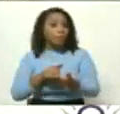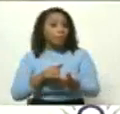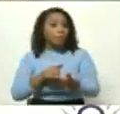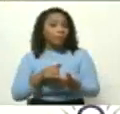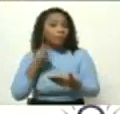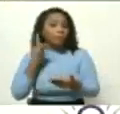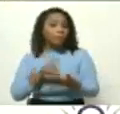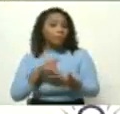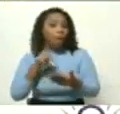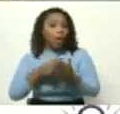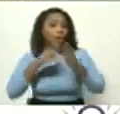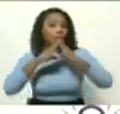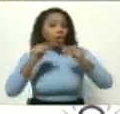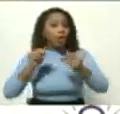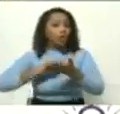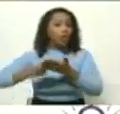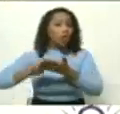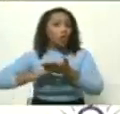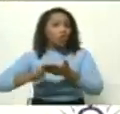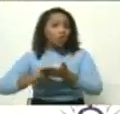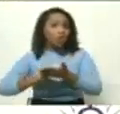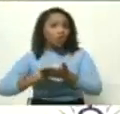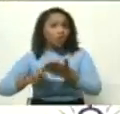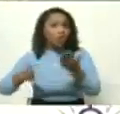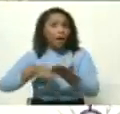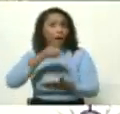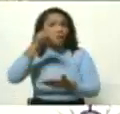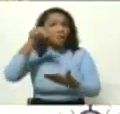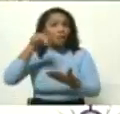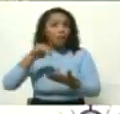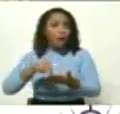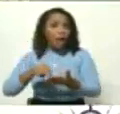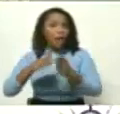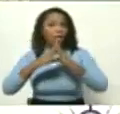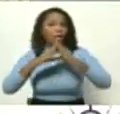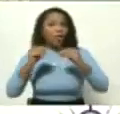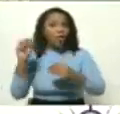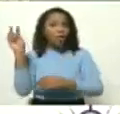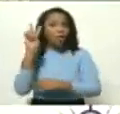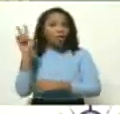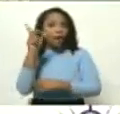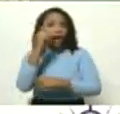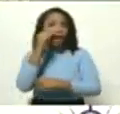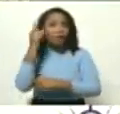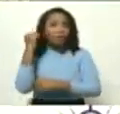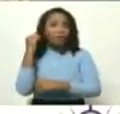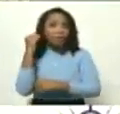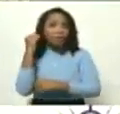participemos todos, una reconciliación nacional de todos los venezolanos y